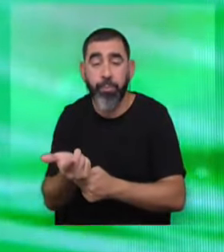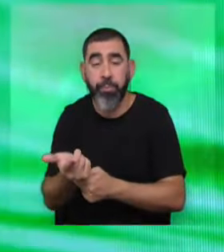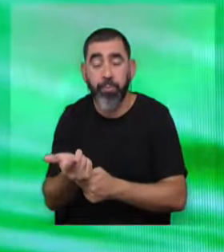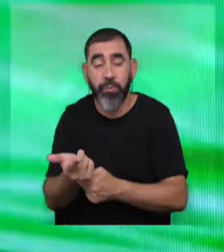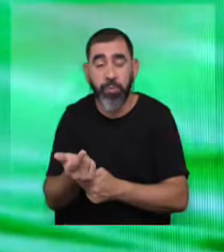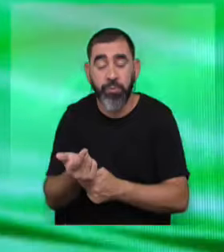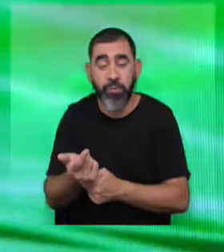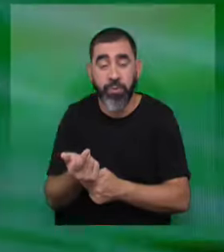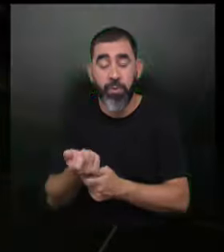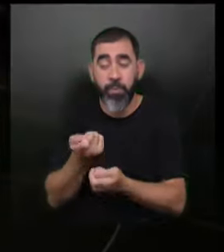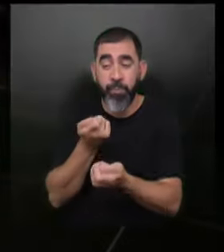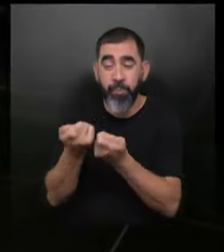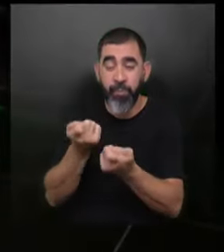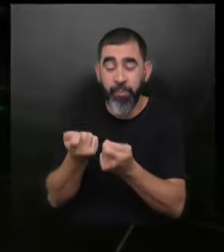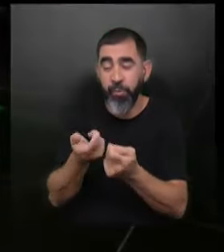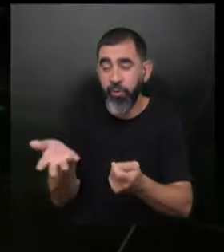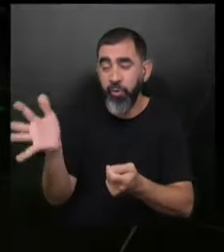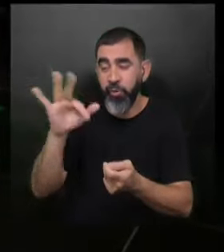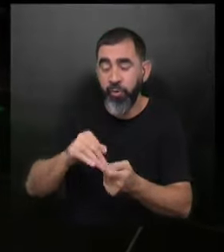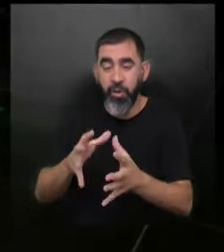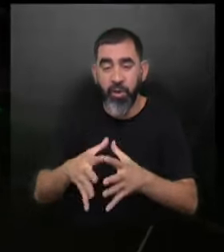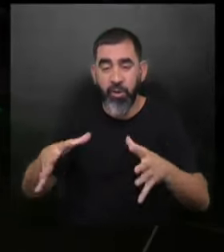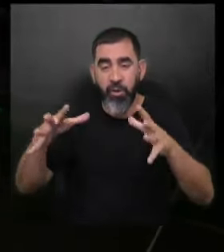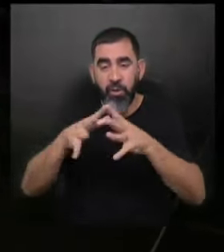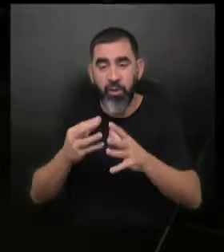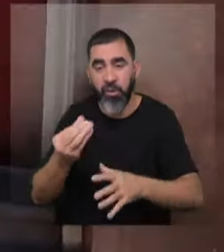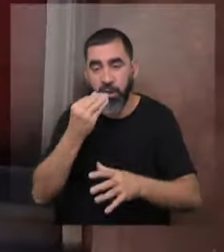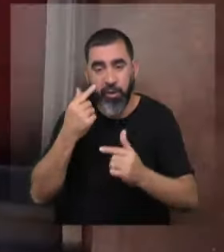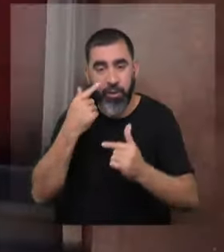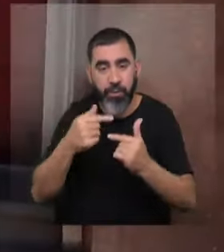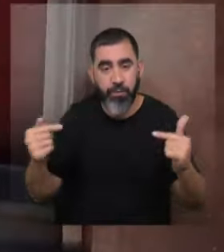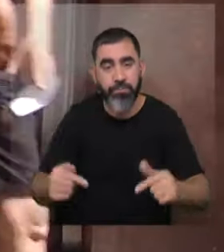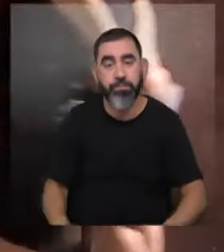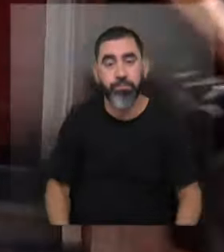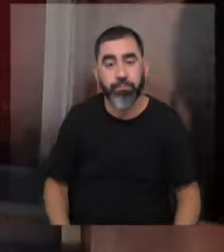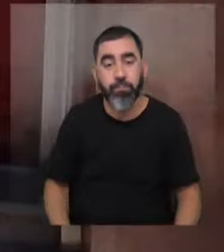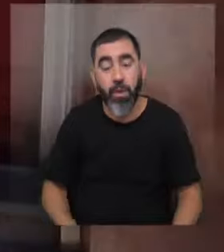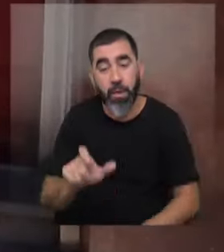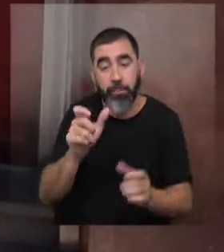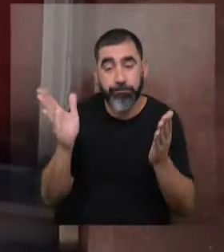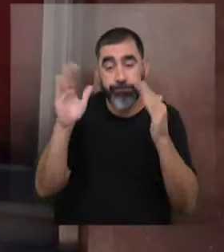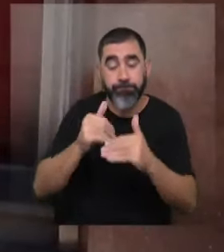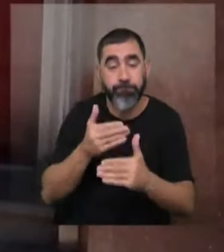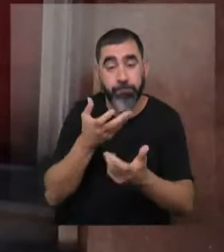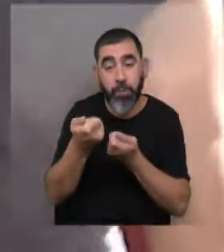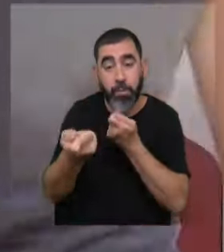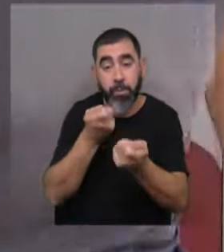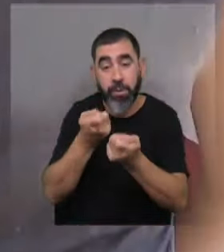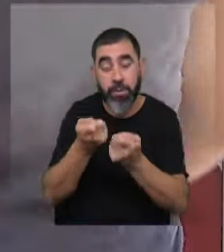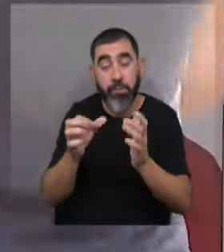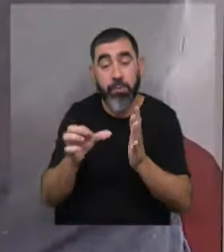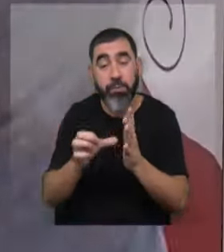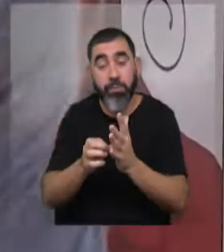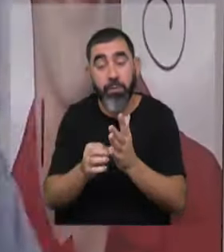uso de la cotidiana, de la canasta básica para sobrevivir. Las personas que no logran acceder al crédito en el